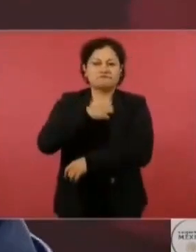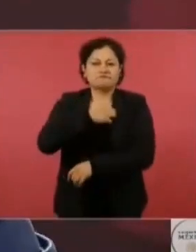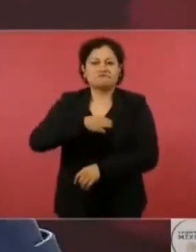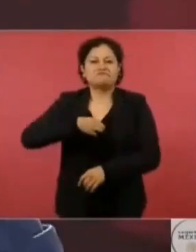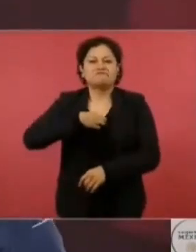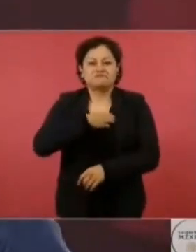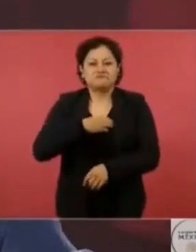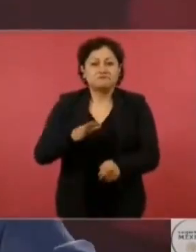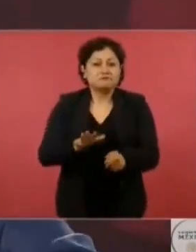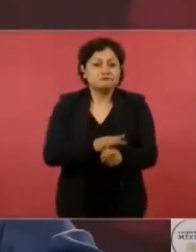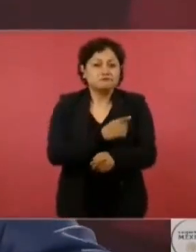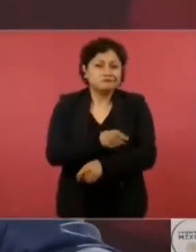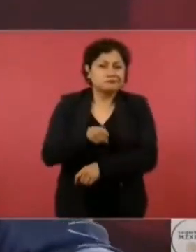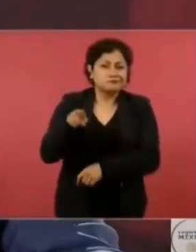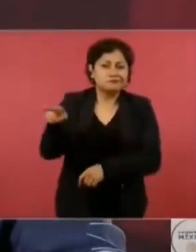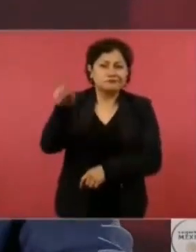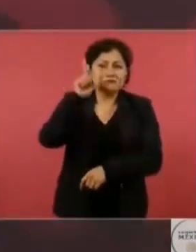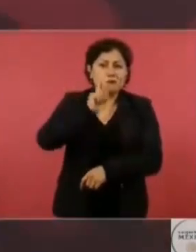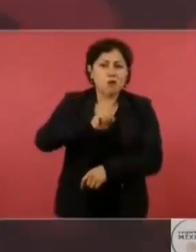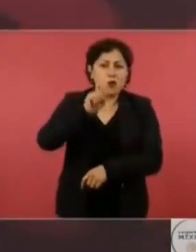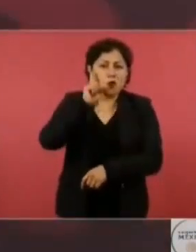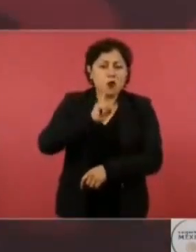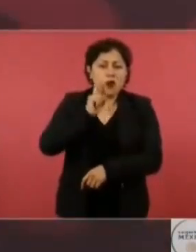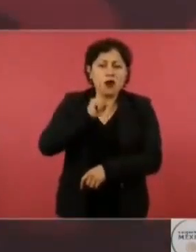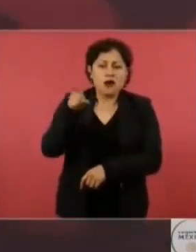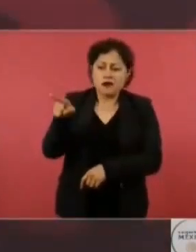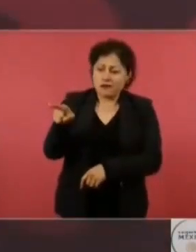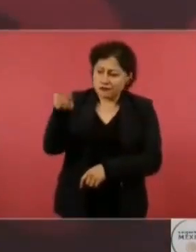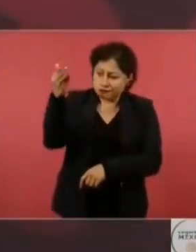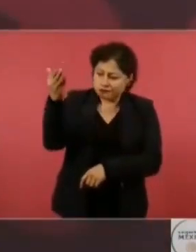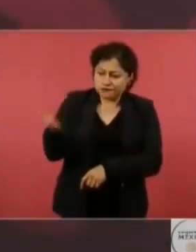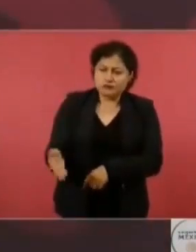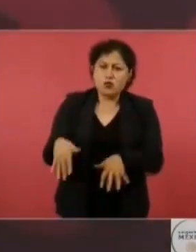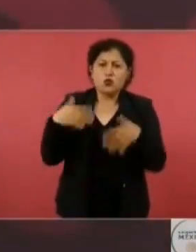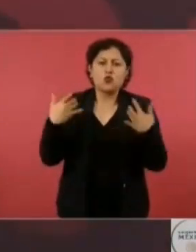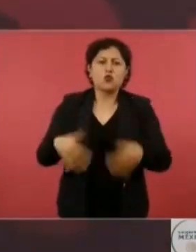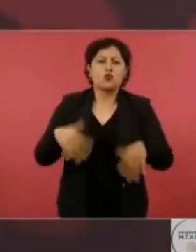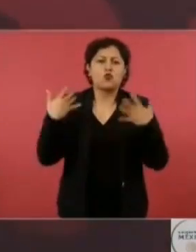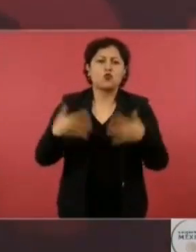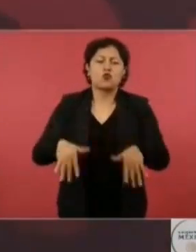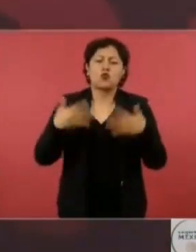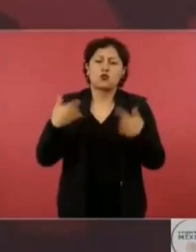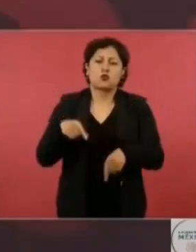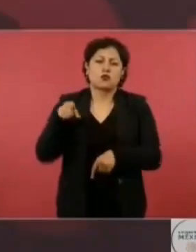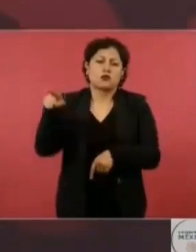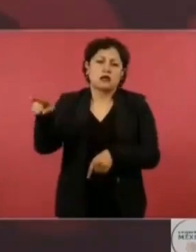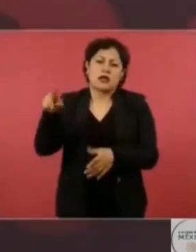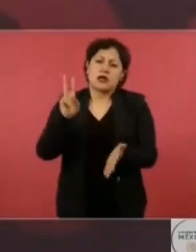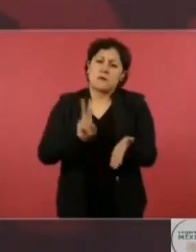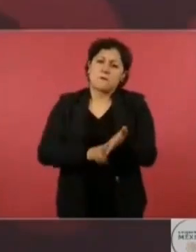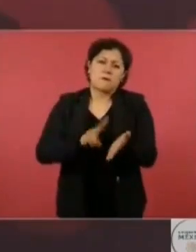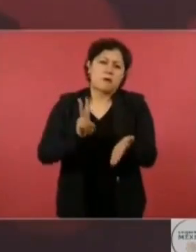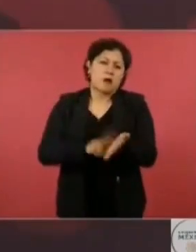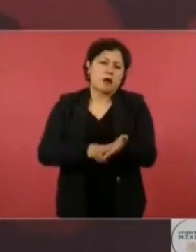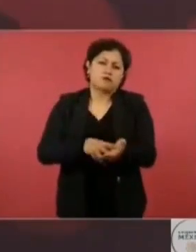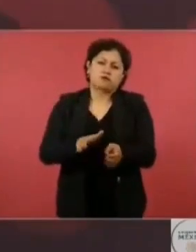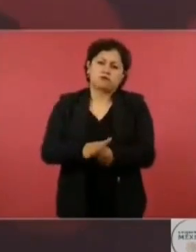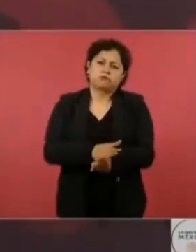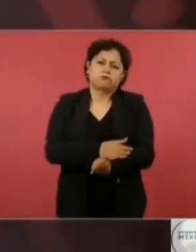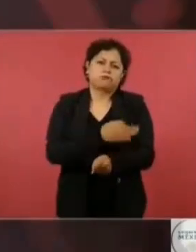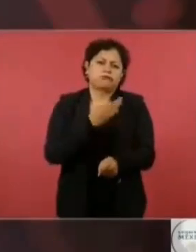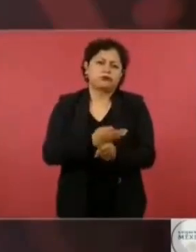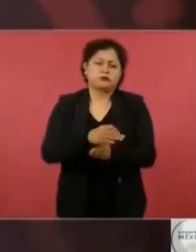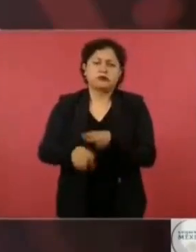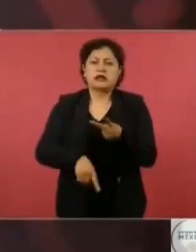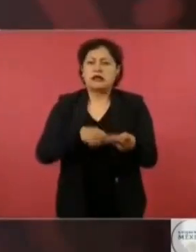hoy celebramos el gran cambio que ha dado México y que todos nosotros somos partícipes de ellos. Así lo dice la